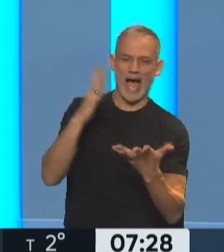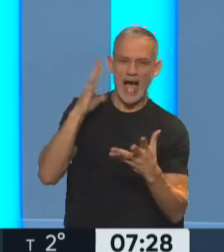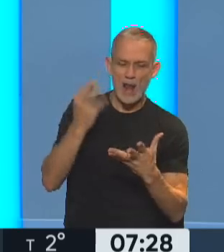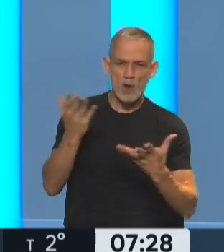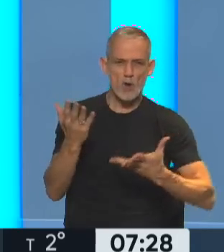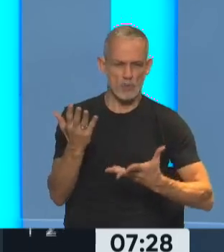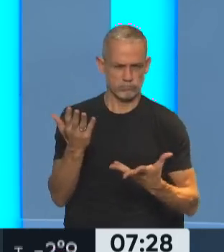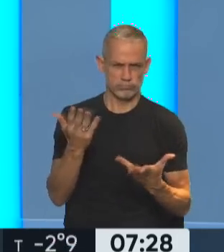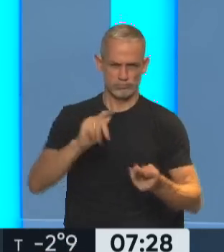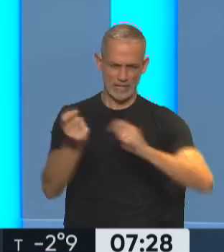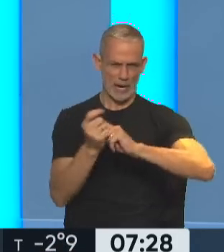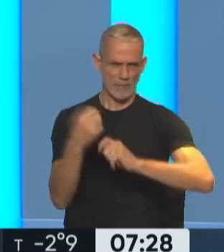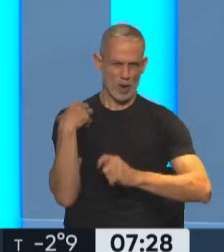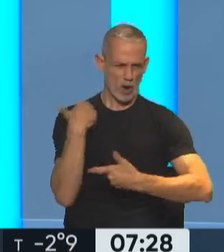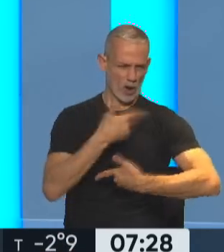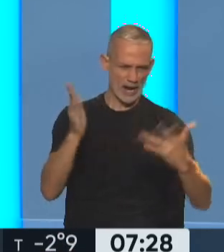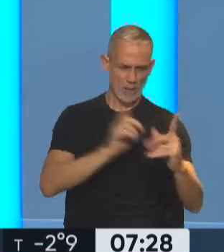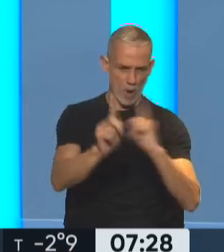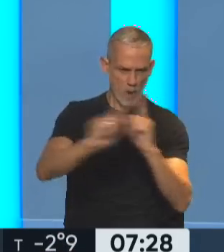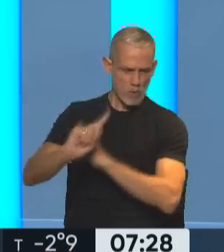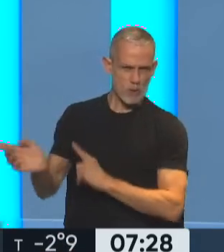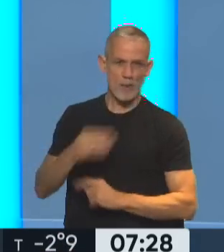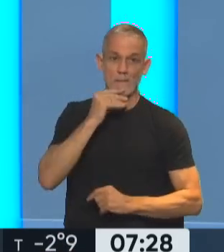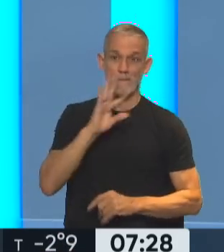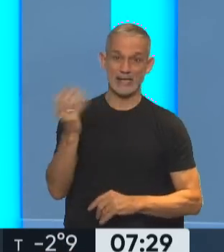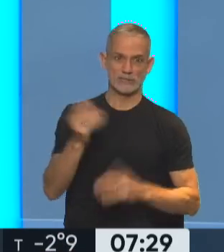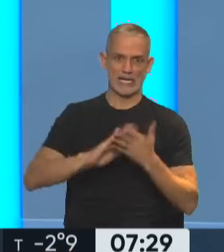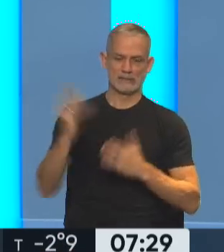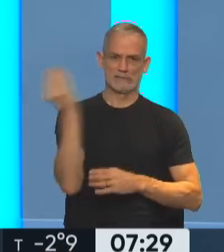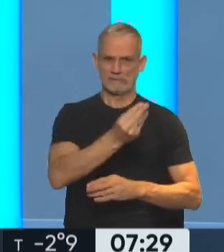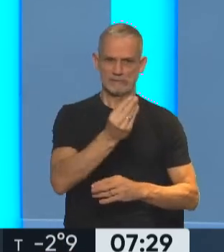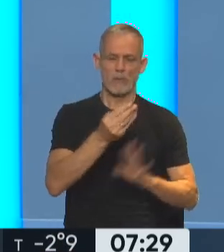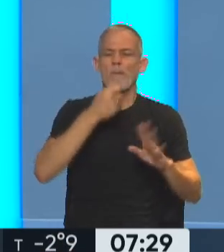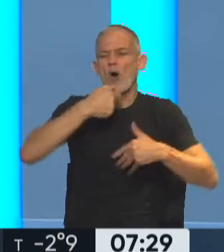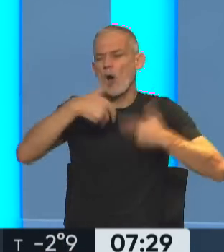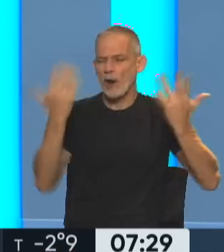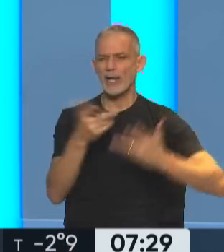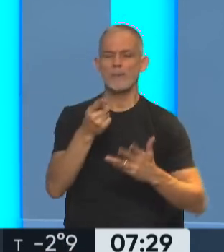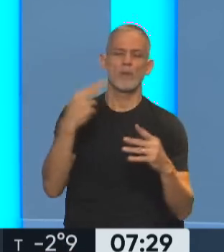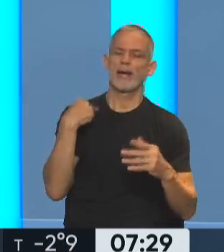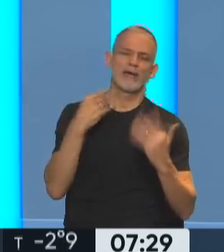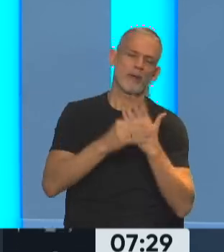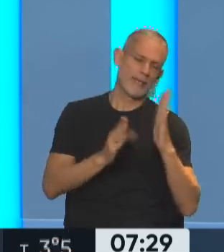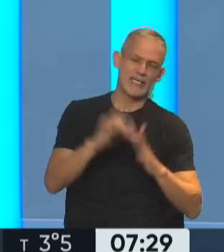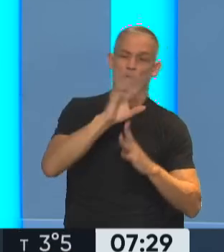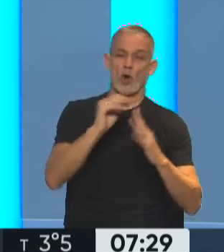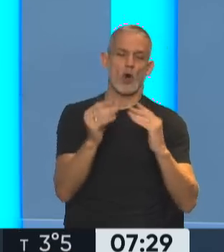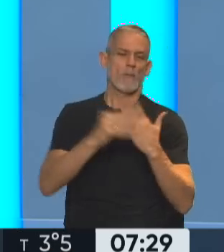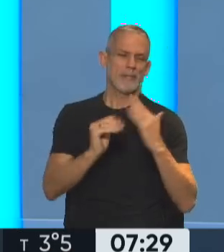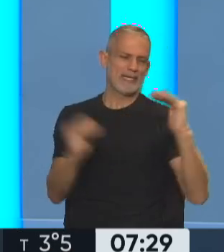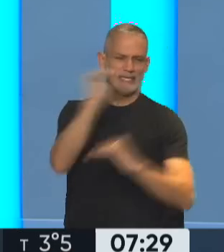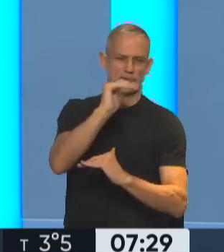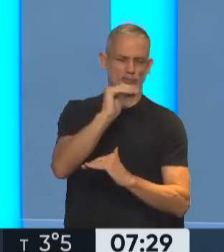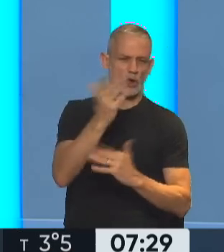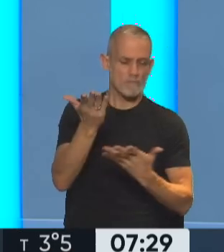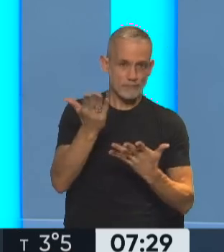iba a venir con un cambio generalizado. O sea, si Massa desembarcaba en el gabinete, ya sea jefe de gabinete, superministro, lo que sea, iba